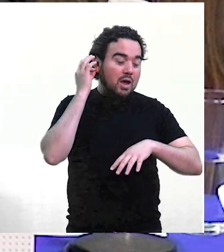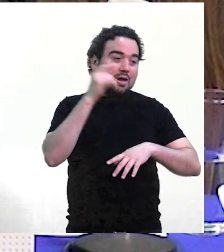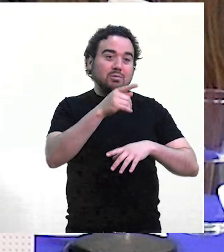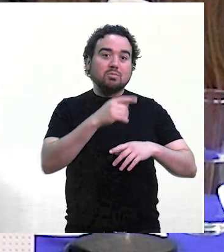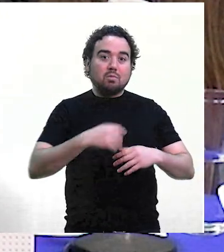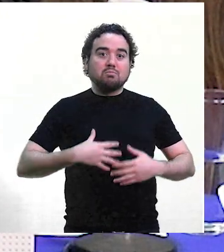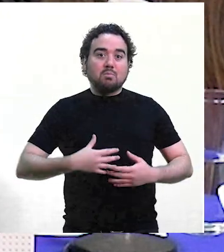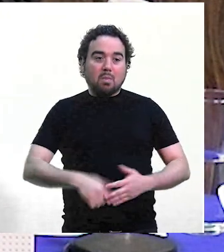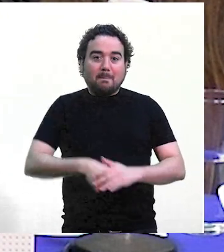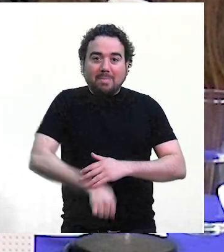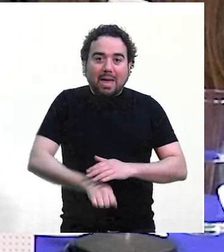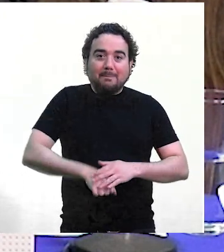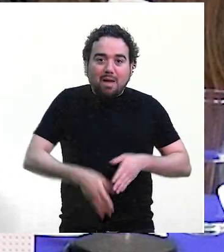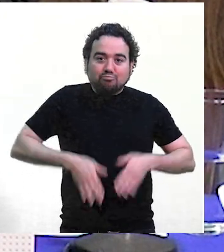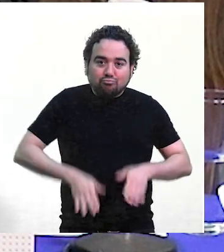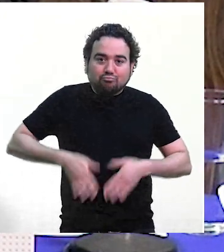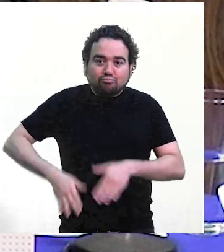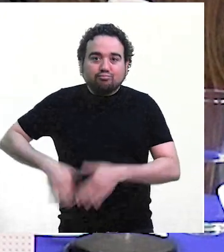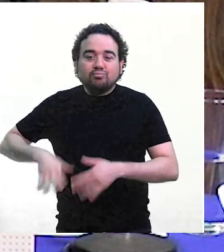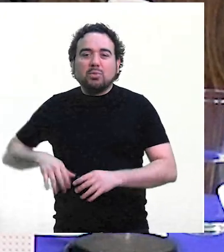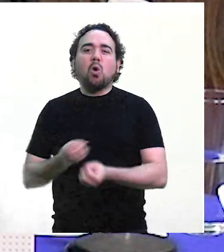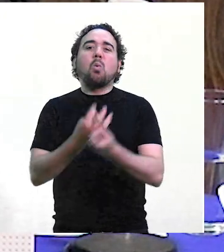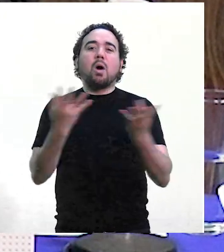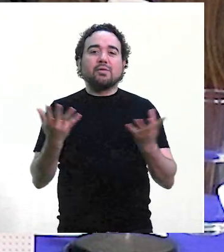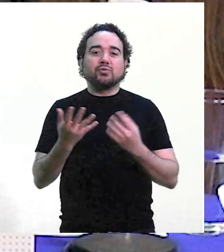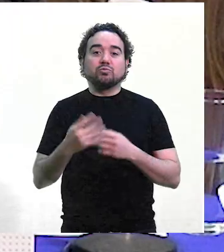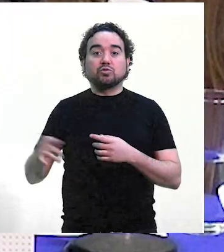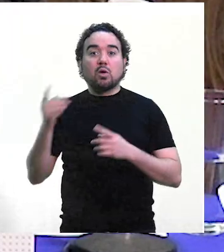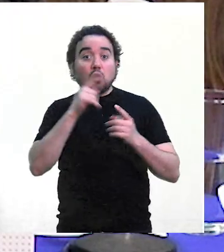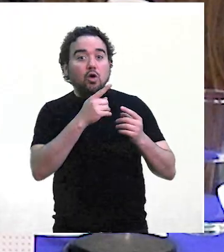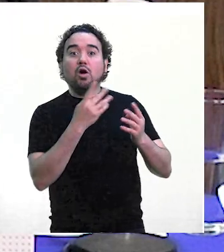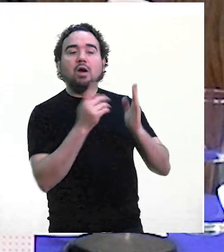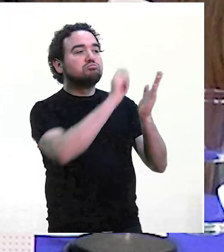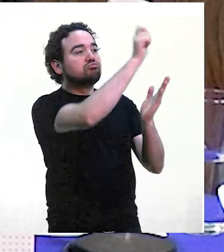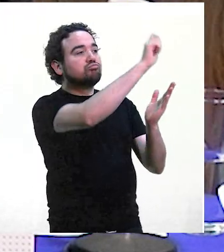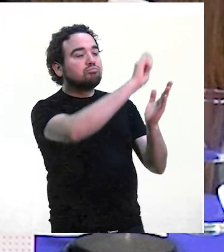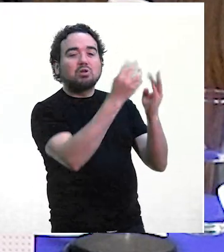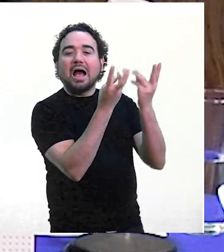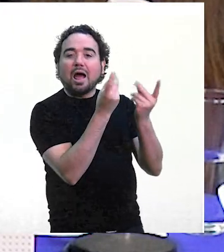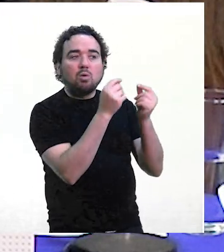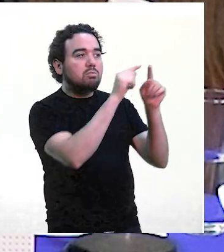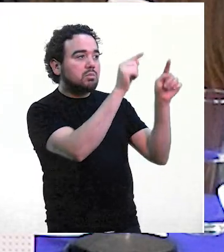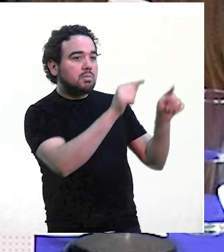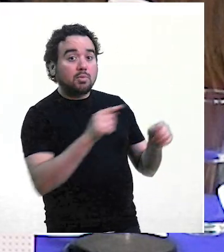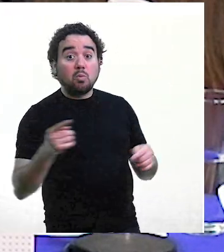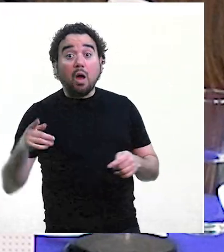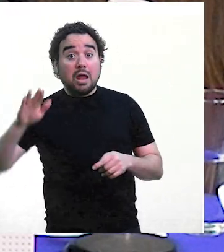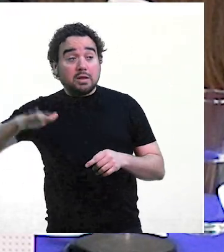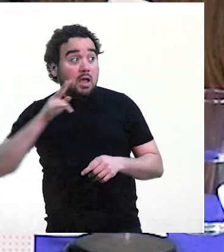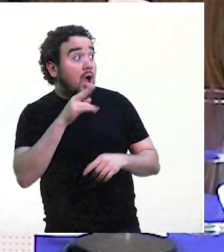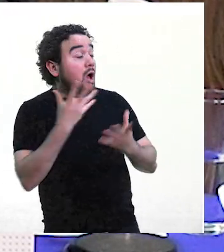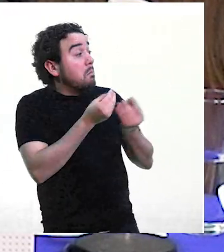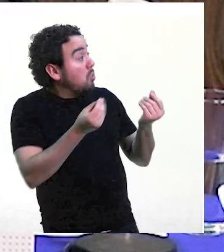dice: profe, pero esto se va a llenar de gatos. Exacto, se va a llenar de gatos. Y es lo que pasa. Sí, pues es un problema real, además. Y estos gatos no van a